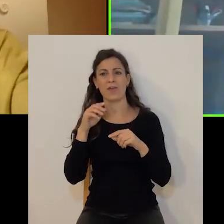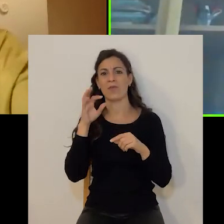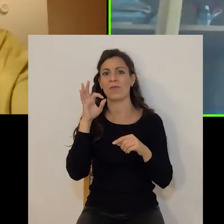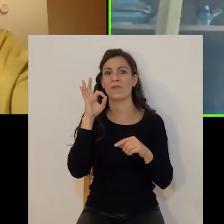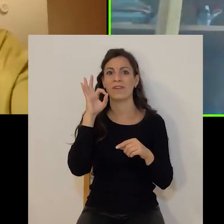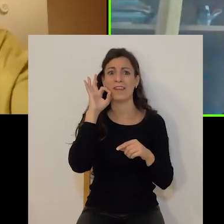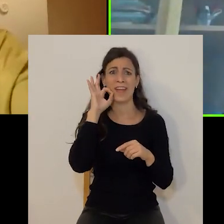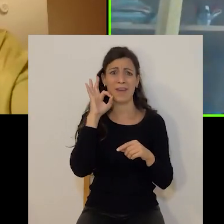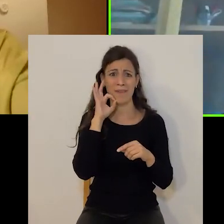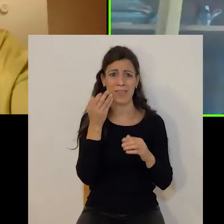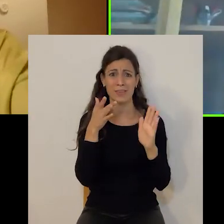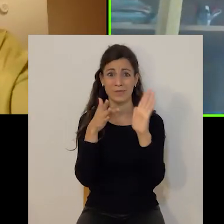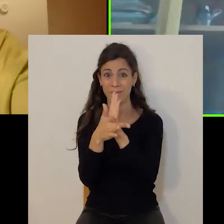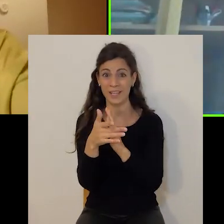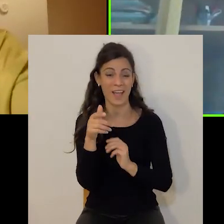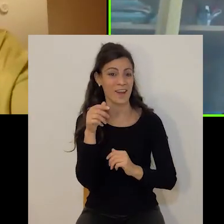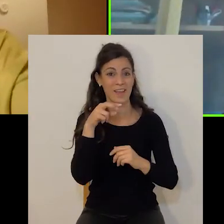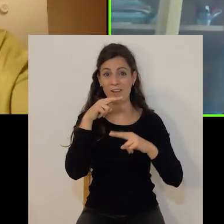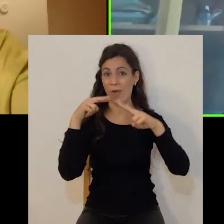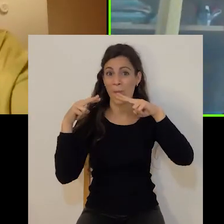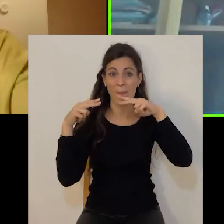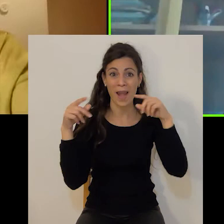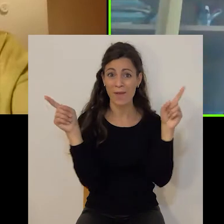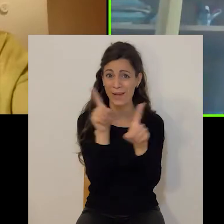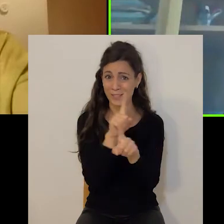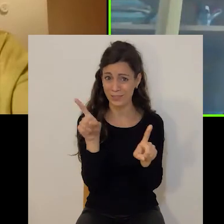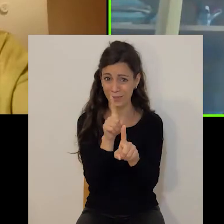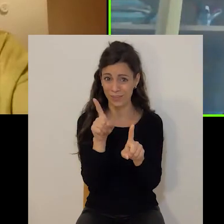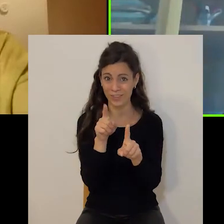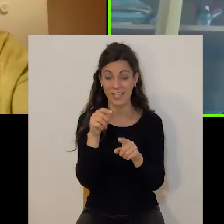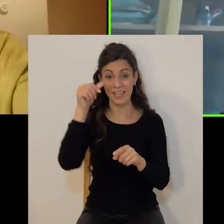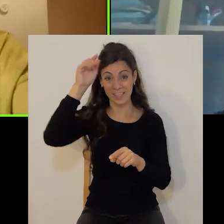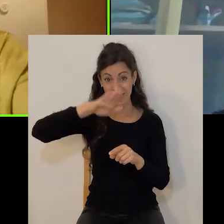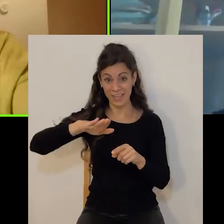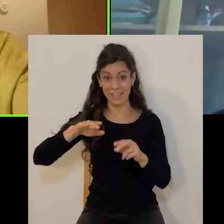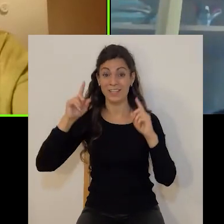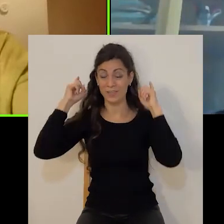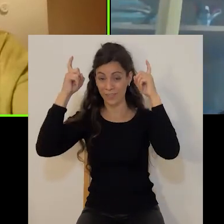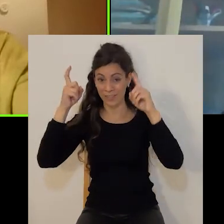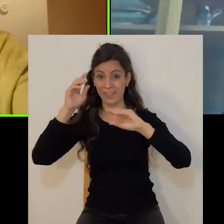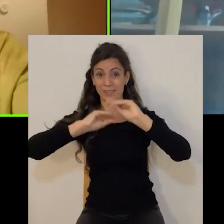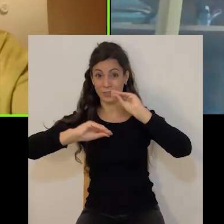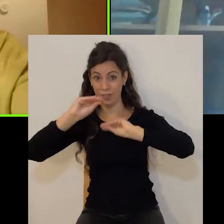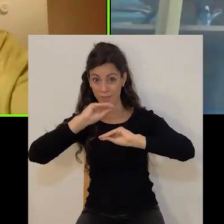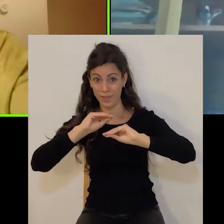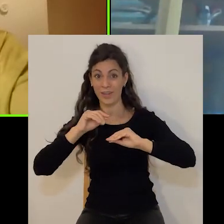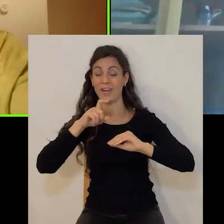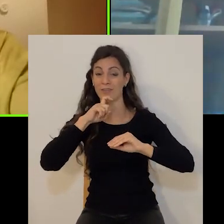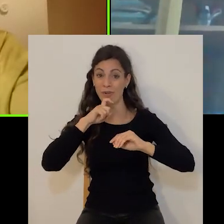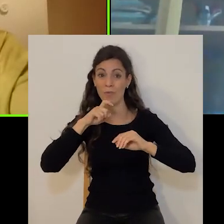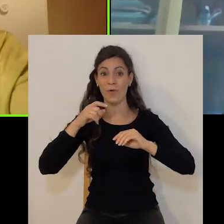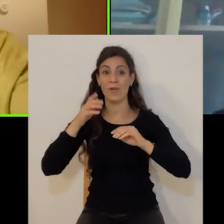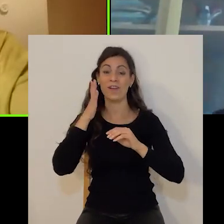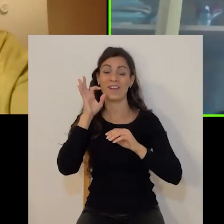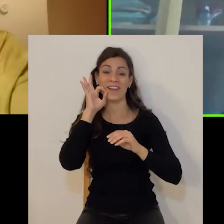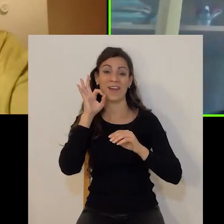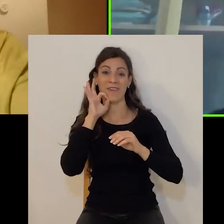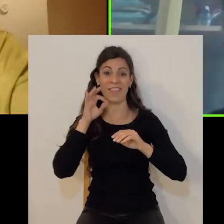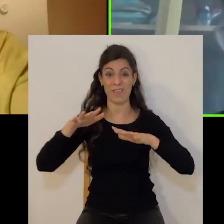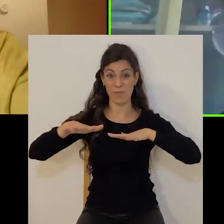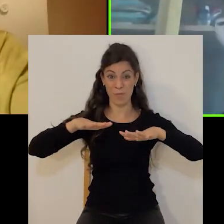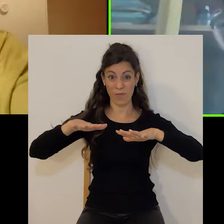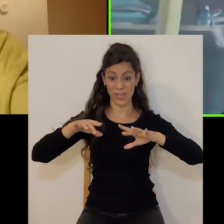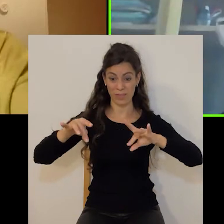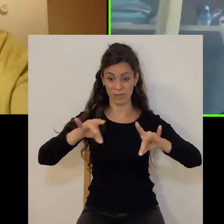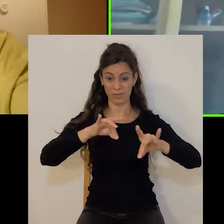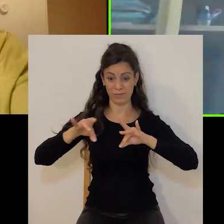palabras. Y que el niño o la niña te lo intente solucionar también moviendo esos garbanzos. En realidad,